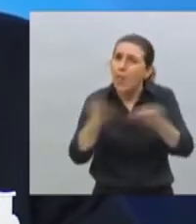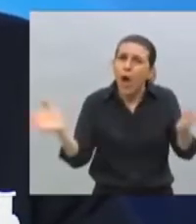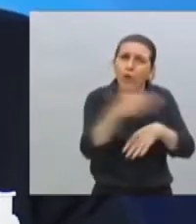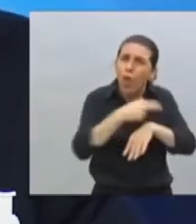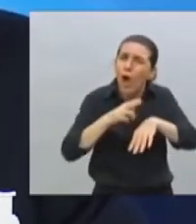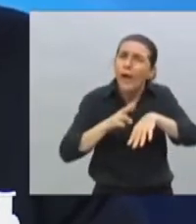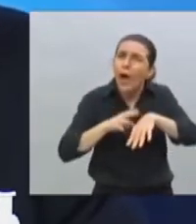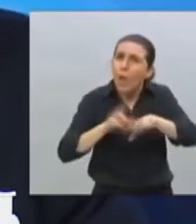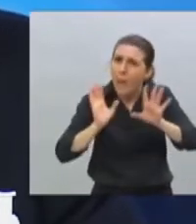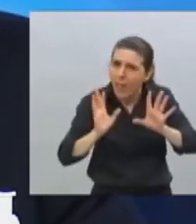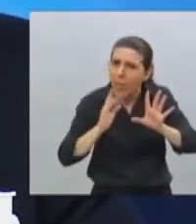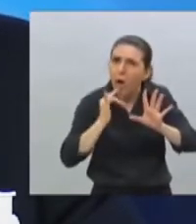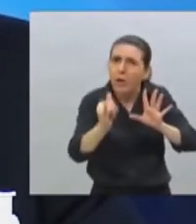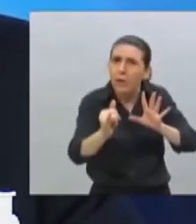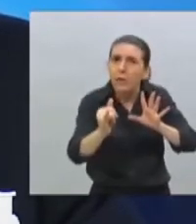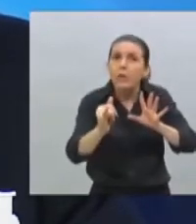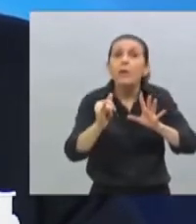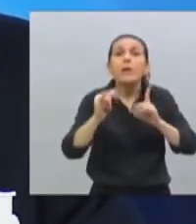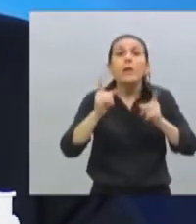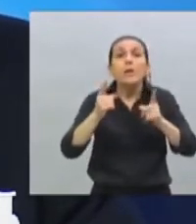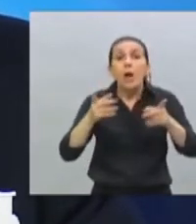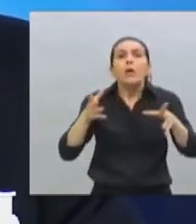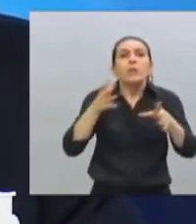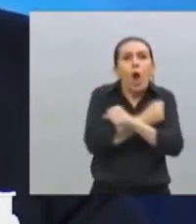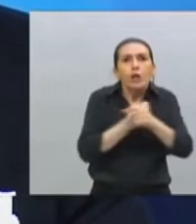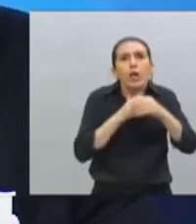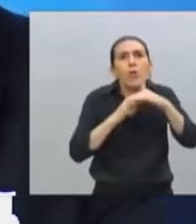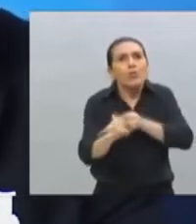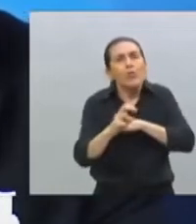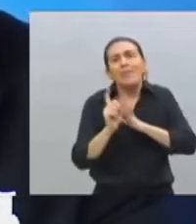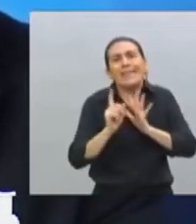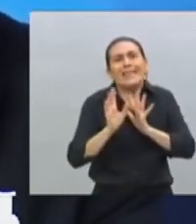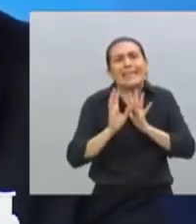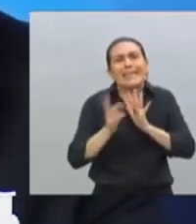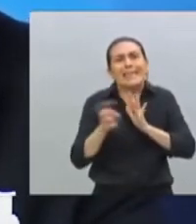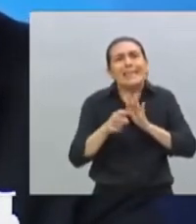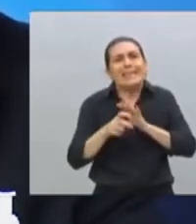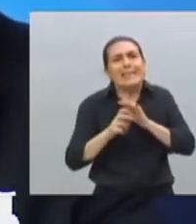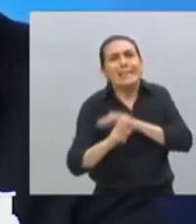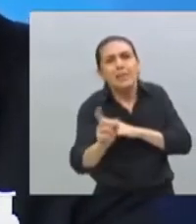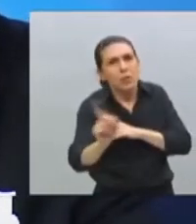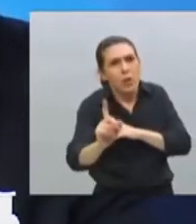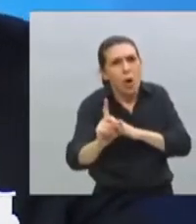una decisión fundamental, que es hacer hincapié en la salud y cuidarnos a todos, ¿no?